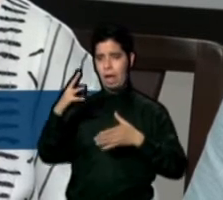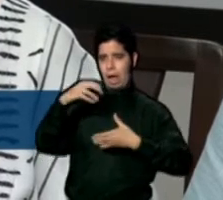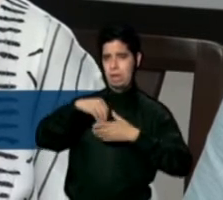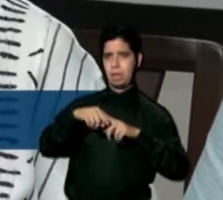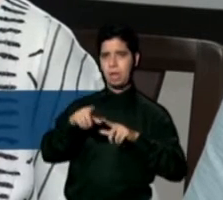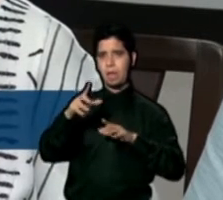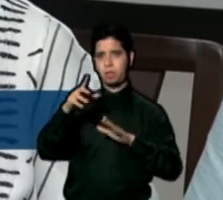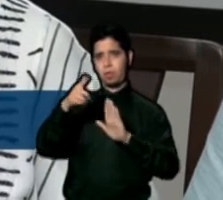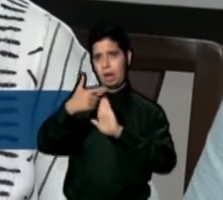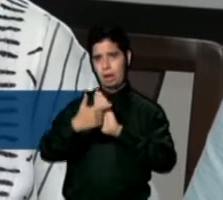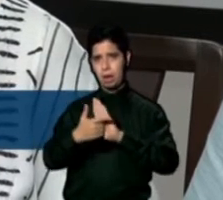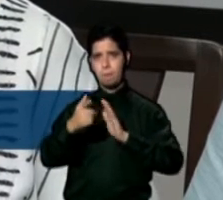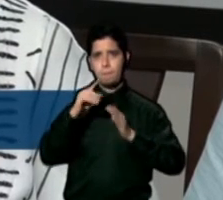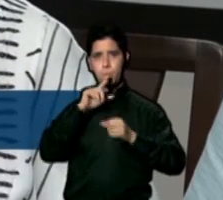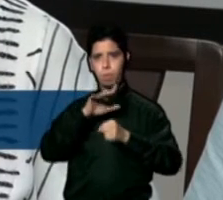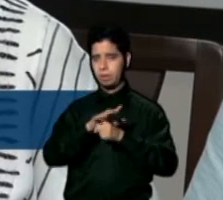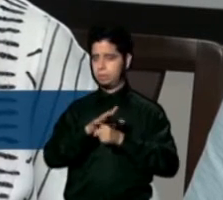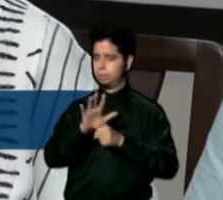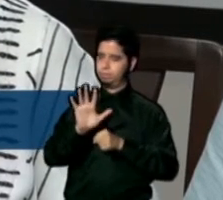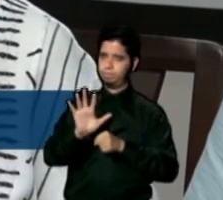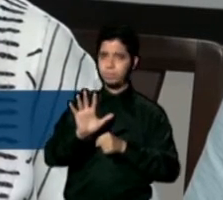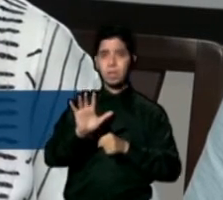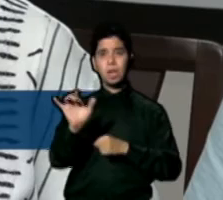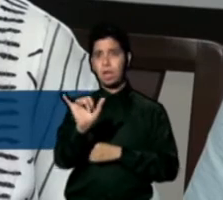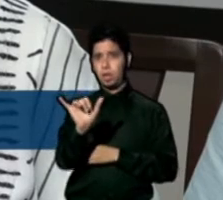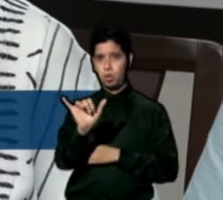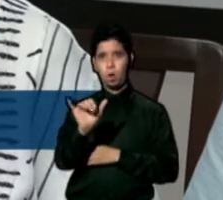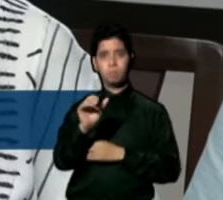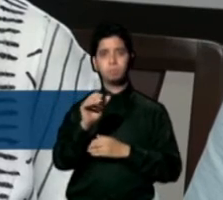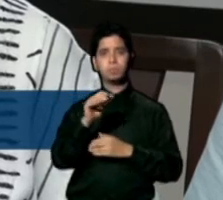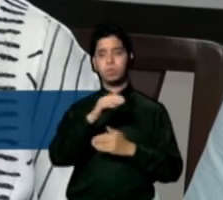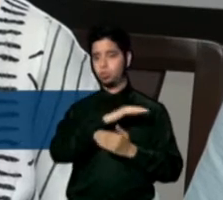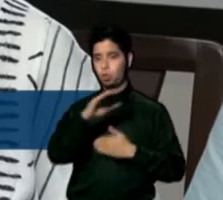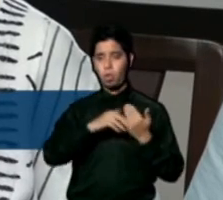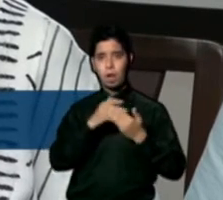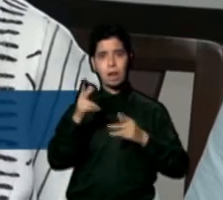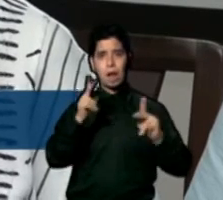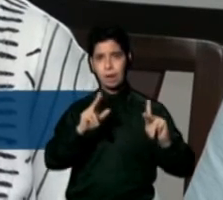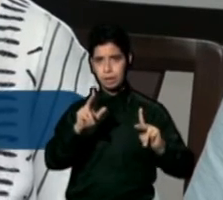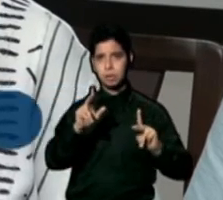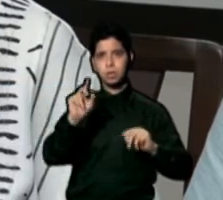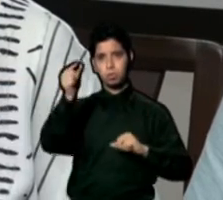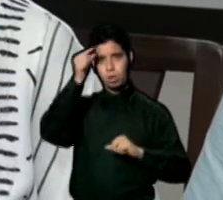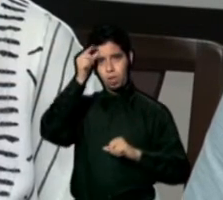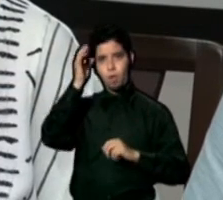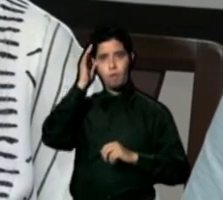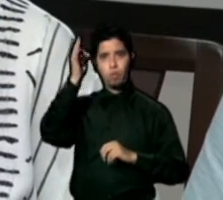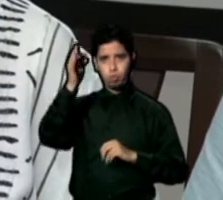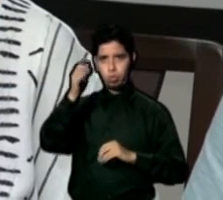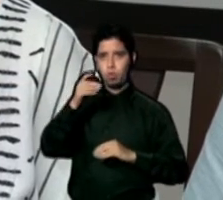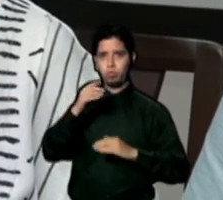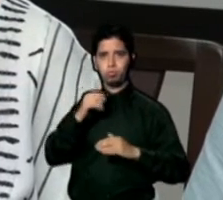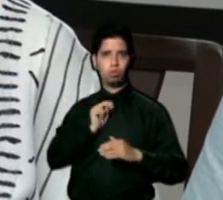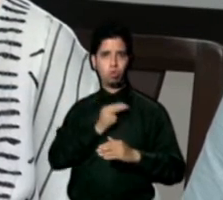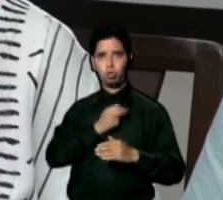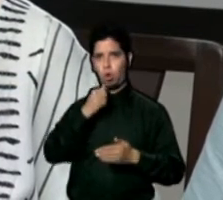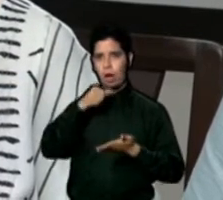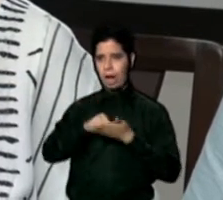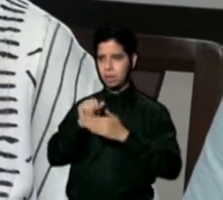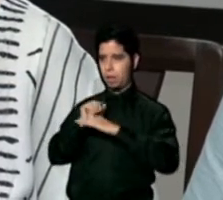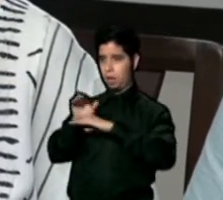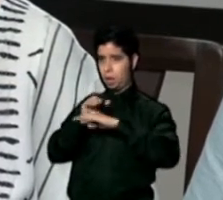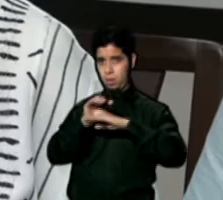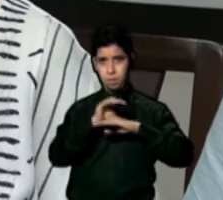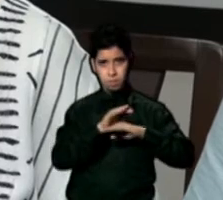Y para eso le mandamos unas cartas también a todas las personas que son candidatos y candidatas a la gobernación de Puerto Rico para que